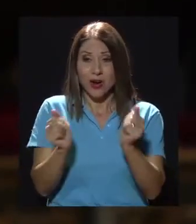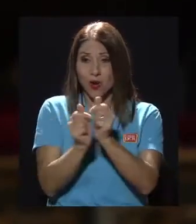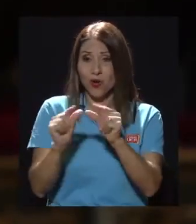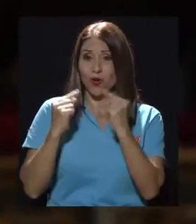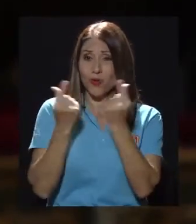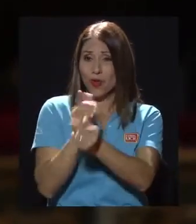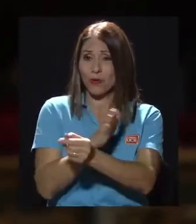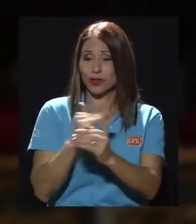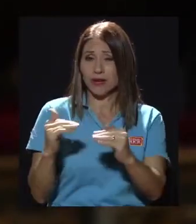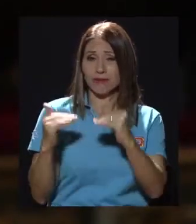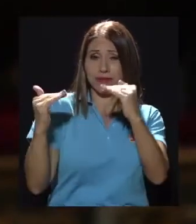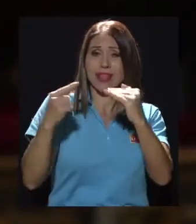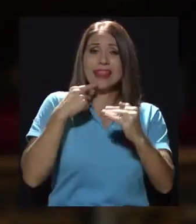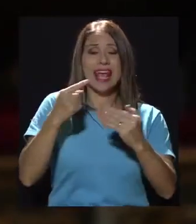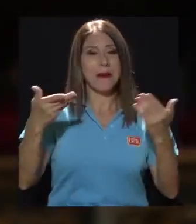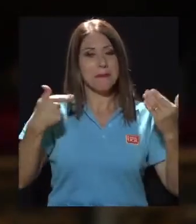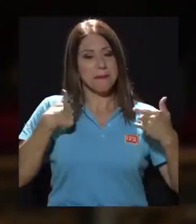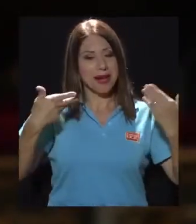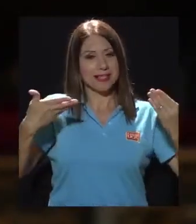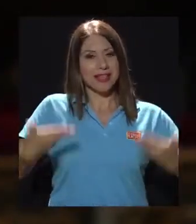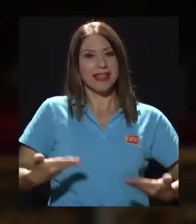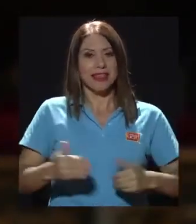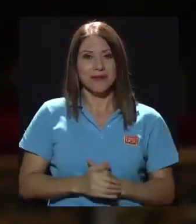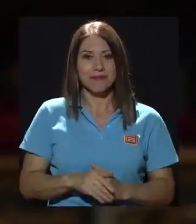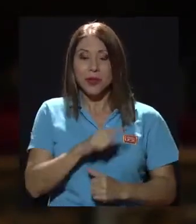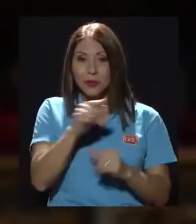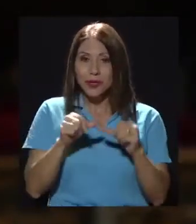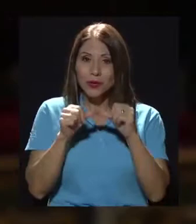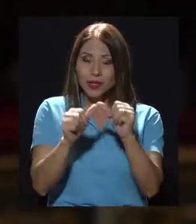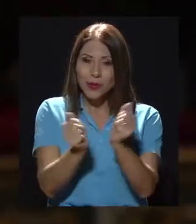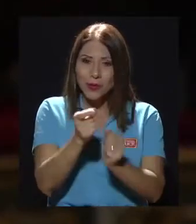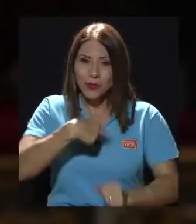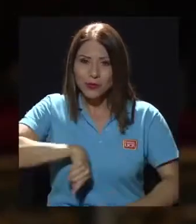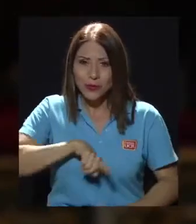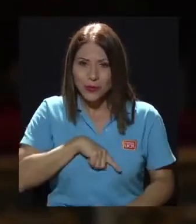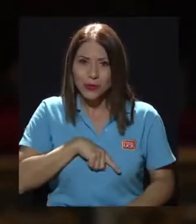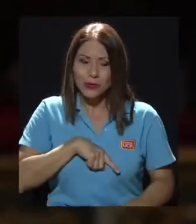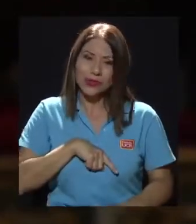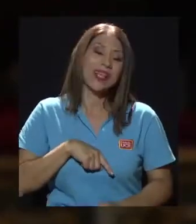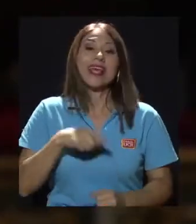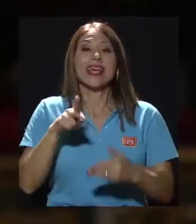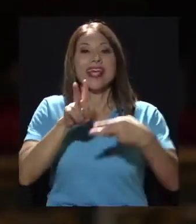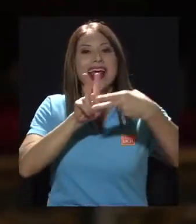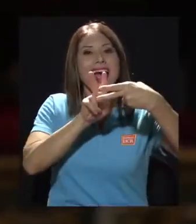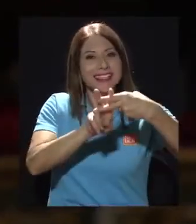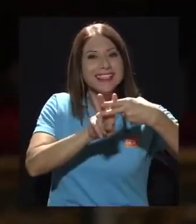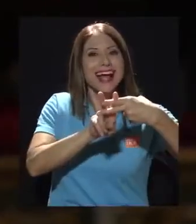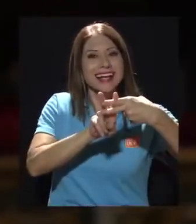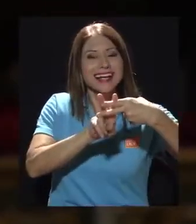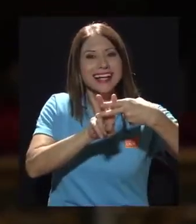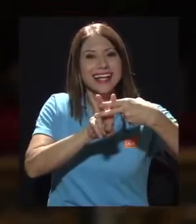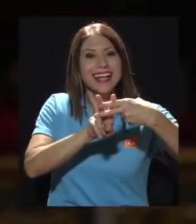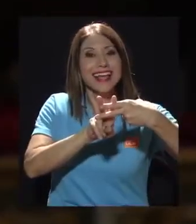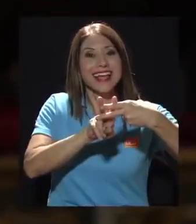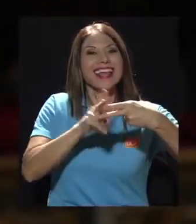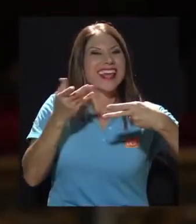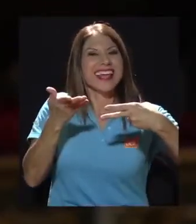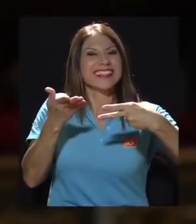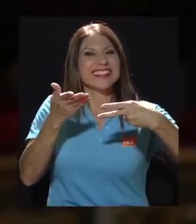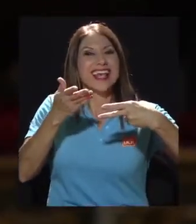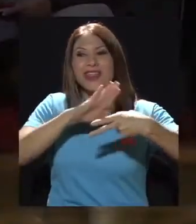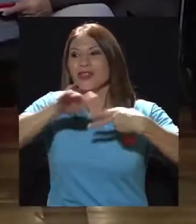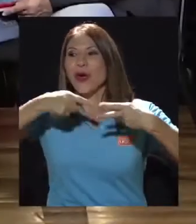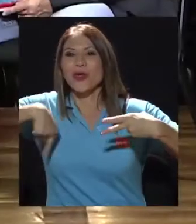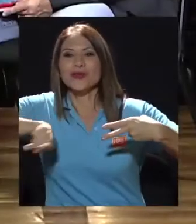diga presente. No se desconecte, siga con nosotros y nuestro hashtag del primer bloque es Pipo. Todos somos Pipo.